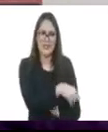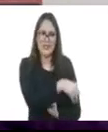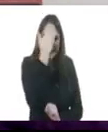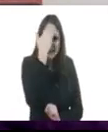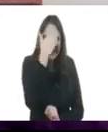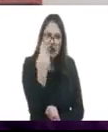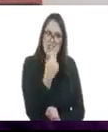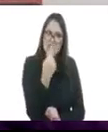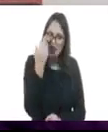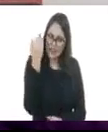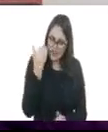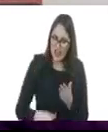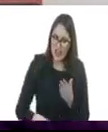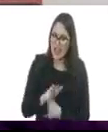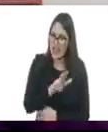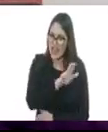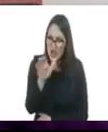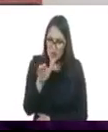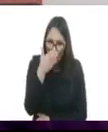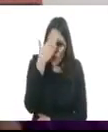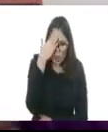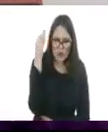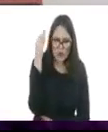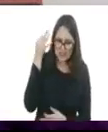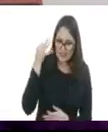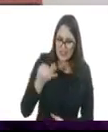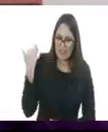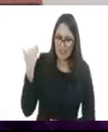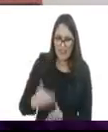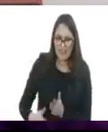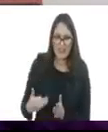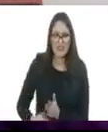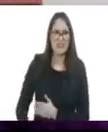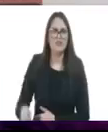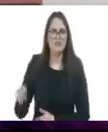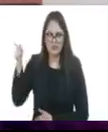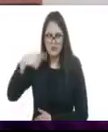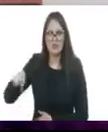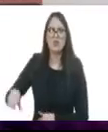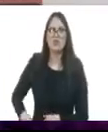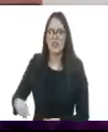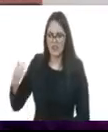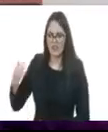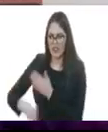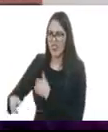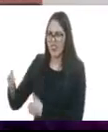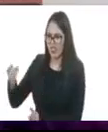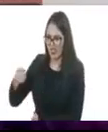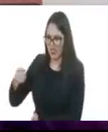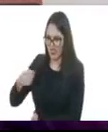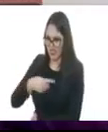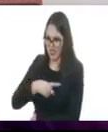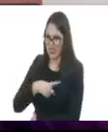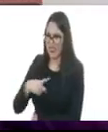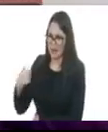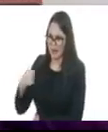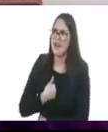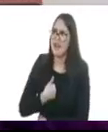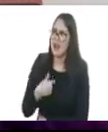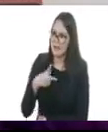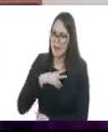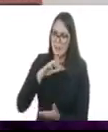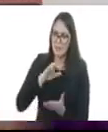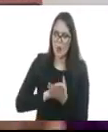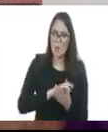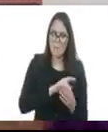reconozca que la deuda que tiene el Estado por el asesinato de su esposo, ¿no? No es